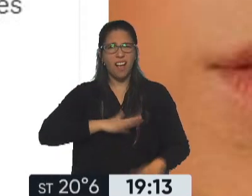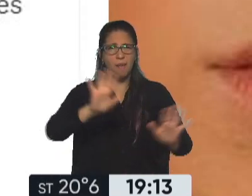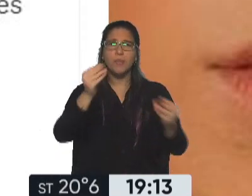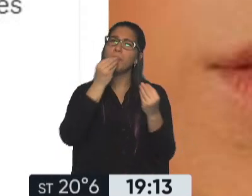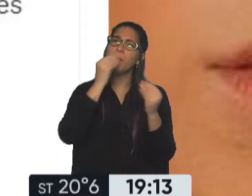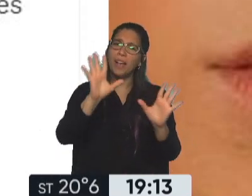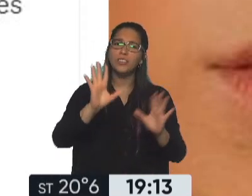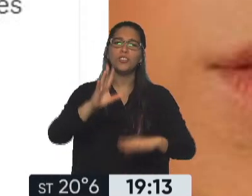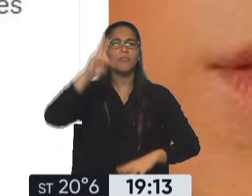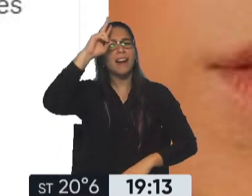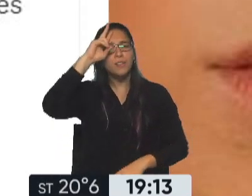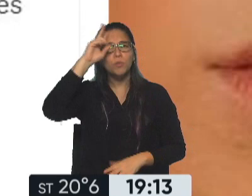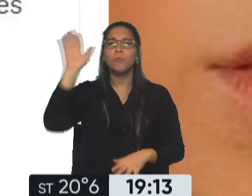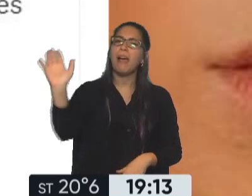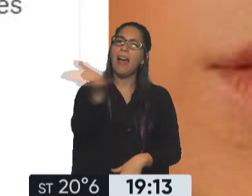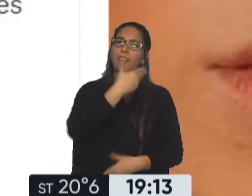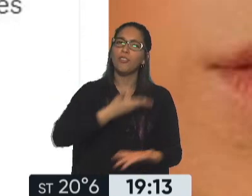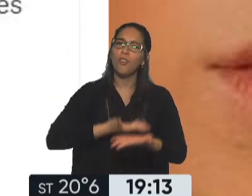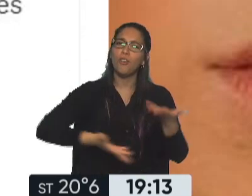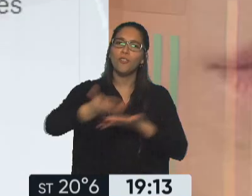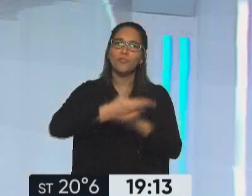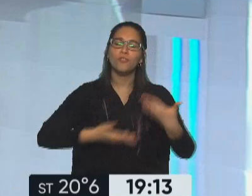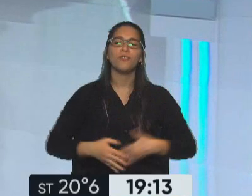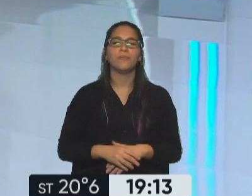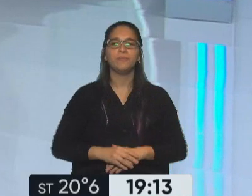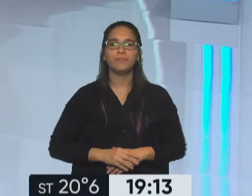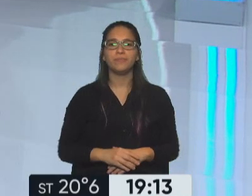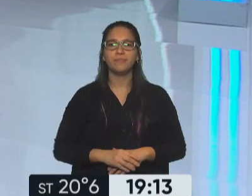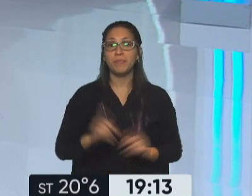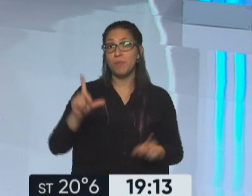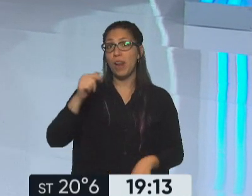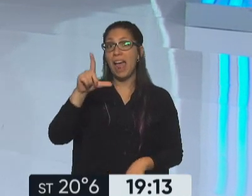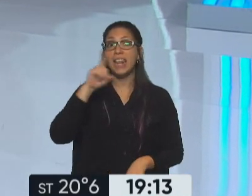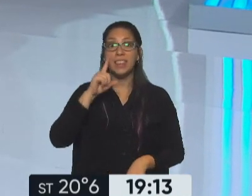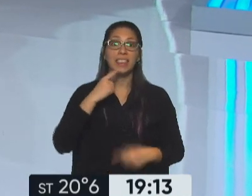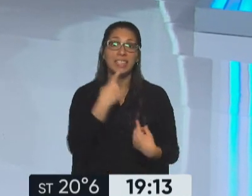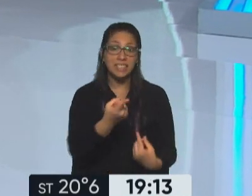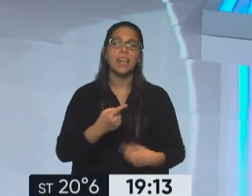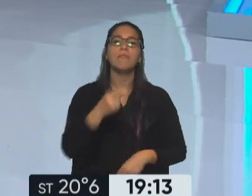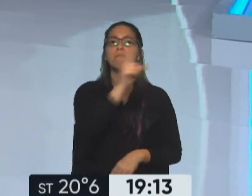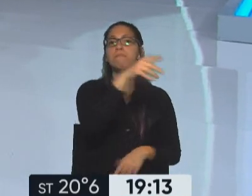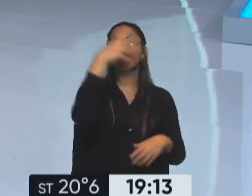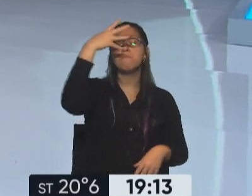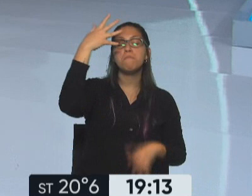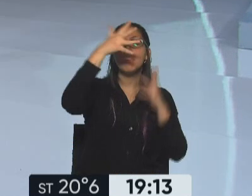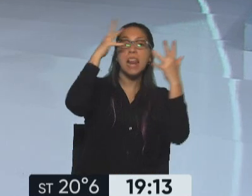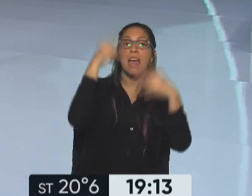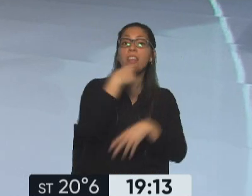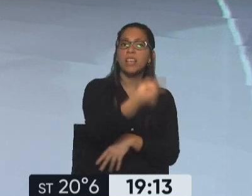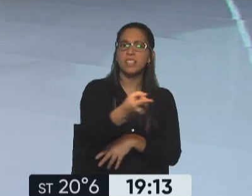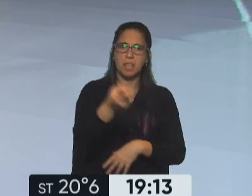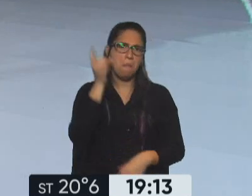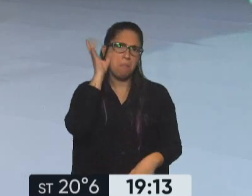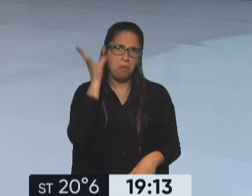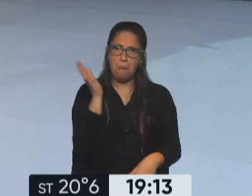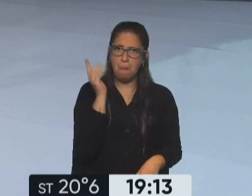beso respetuoso para todos, dice Lali Espósito. Y le contesta Javier Milei cuando le consultan, dicen: